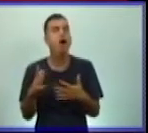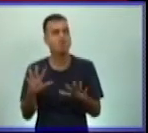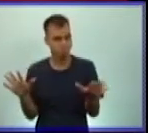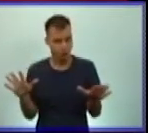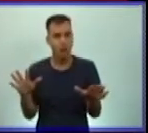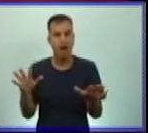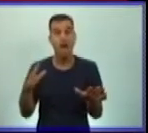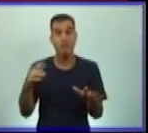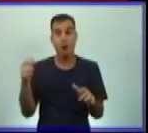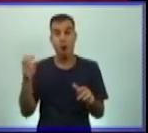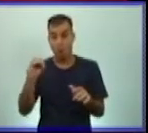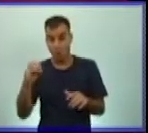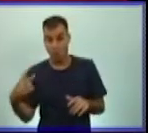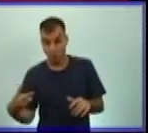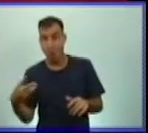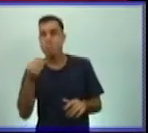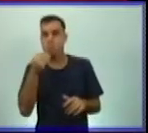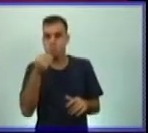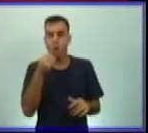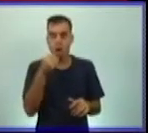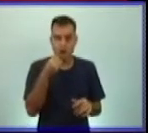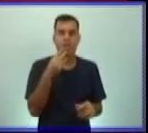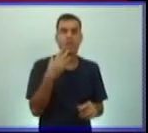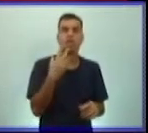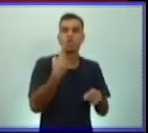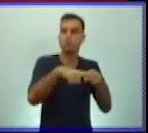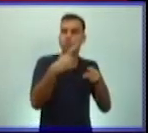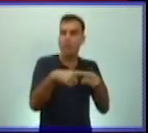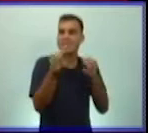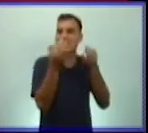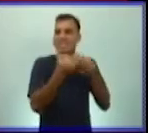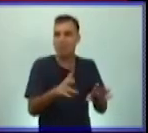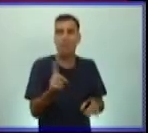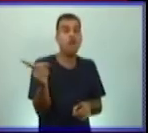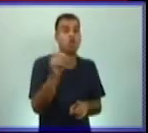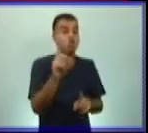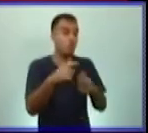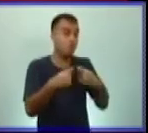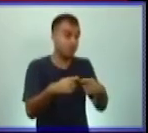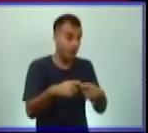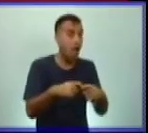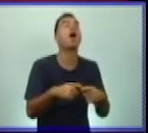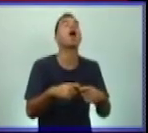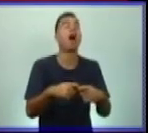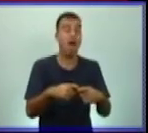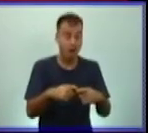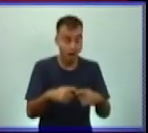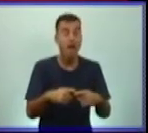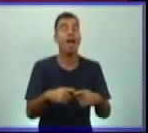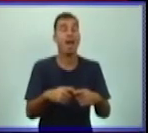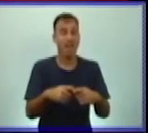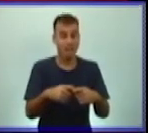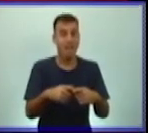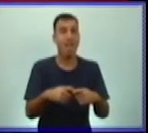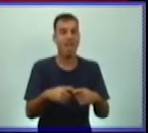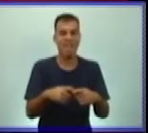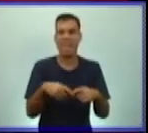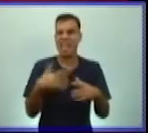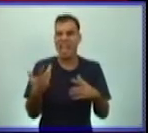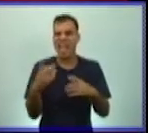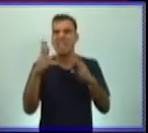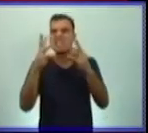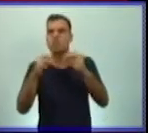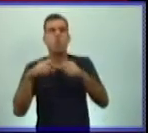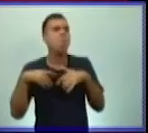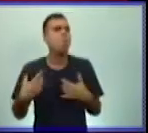reaccionar con sustancias simples no metales. Por ejemplo, ¿qué se obtiene como producto de estas reacciones? Bueno, en